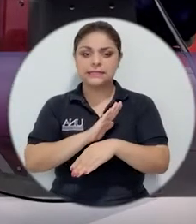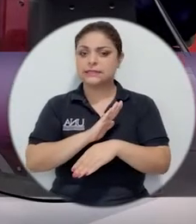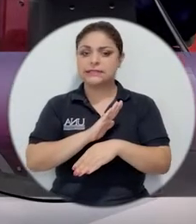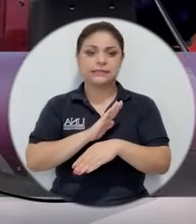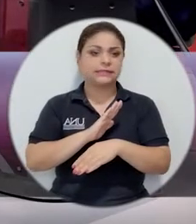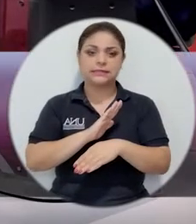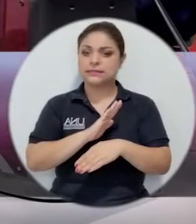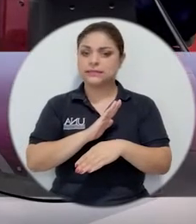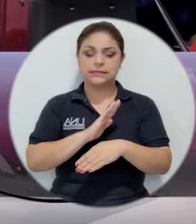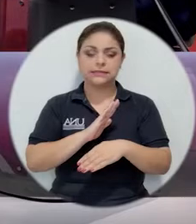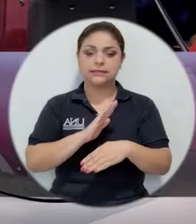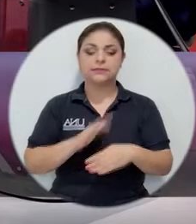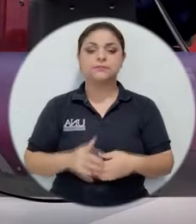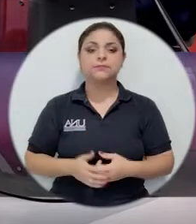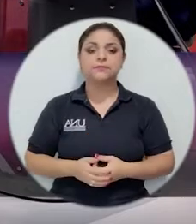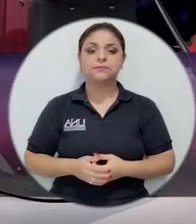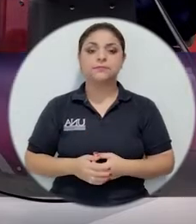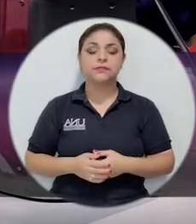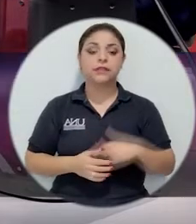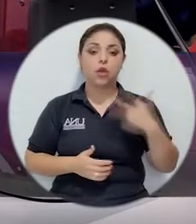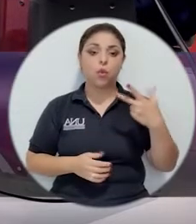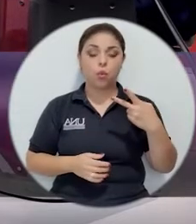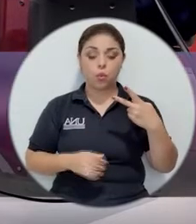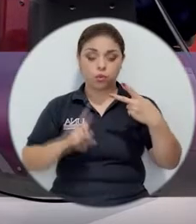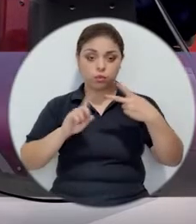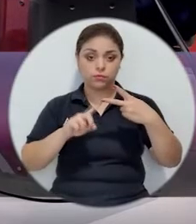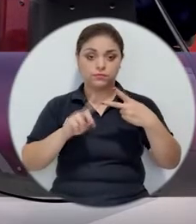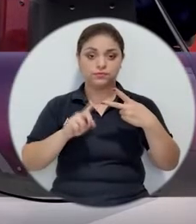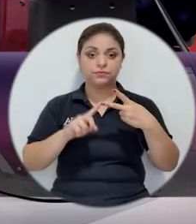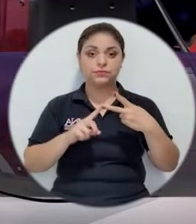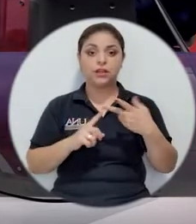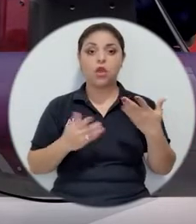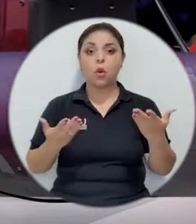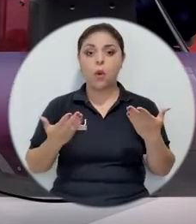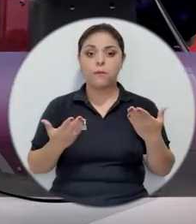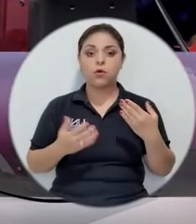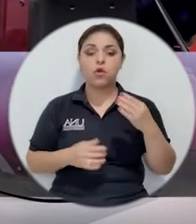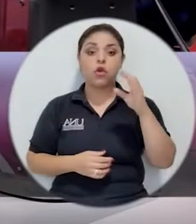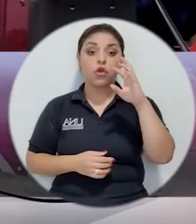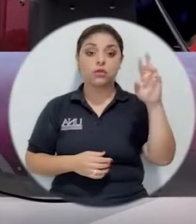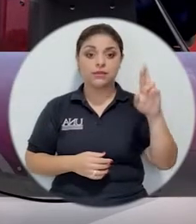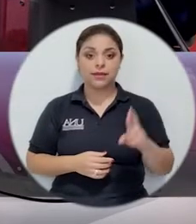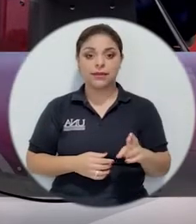fundamental. El segundo tema tiene que ver con cómo Costa Rica